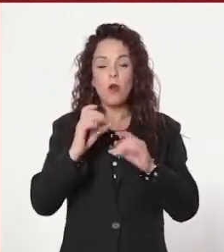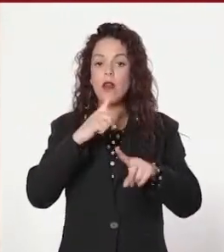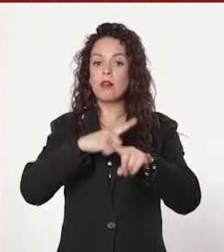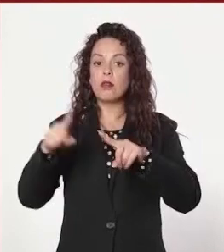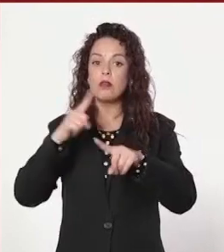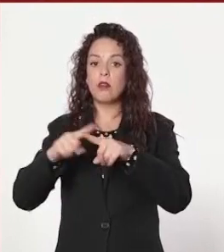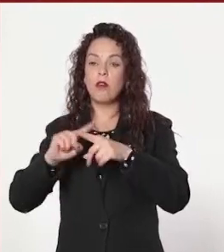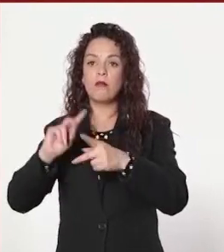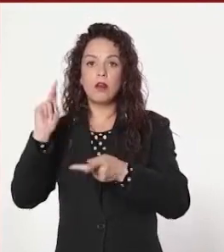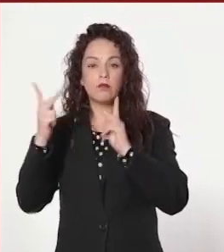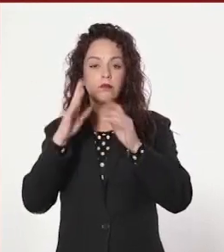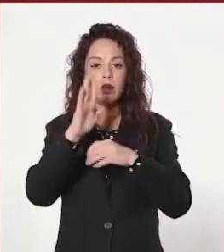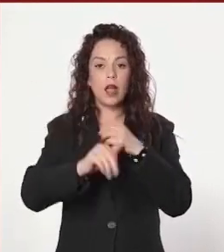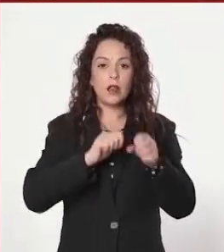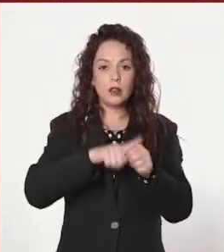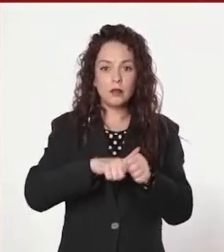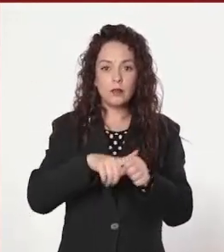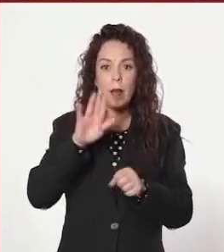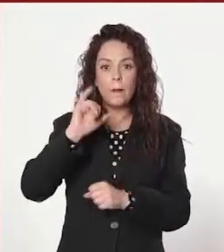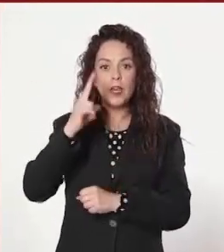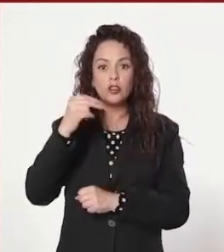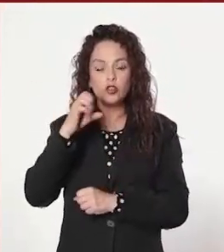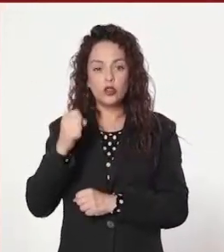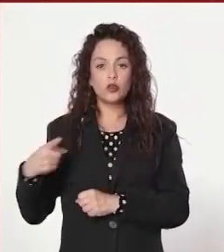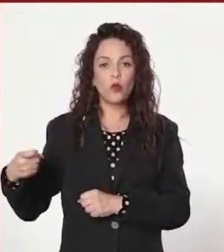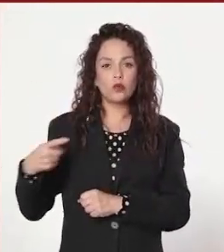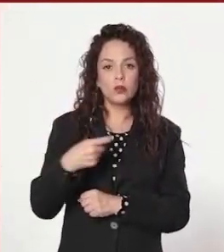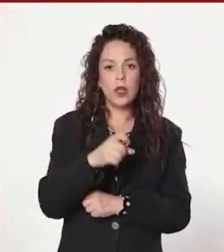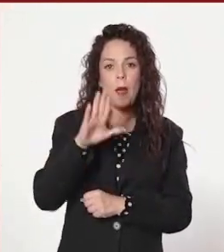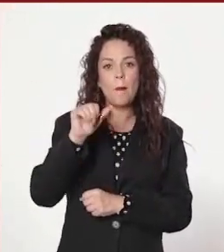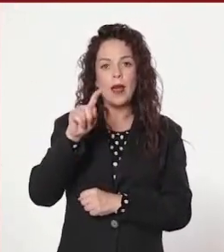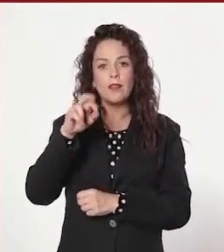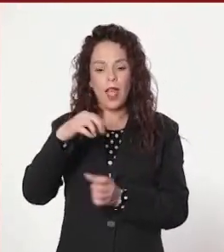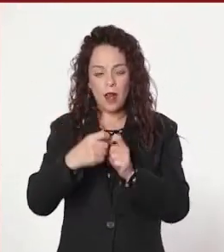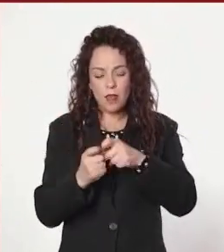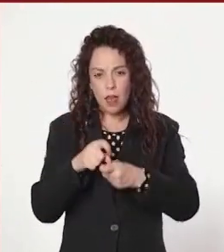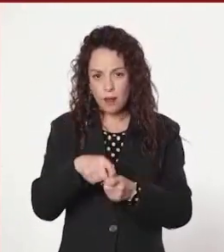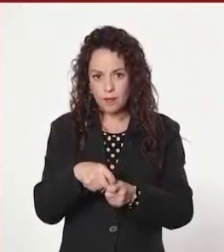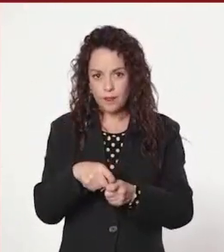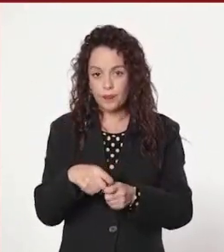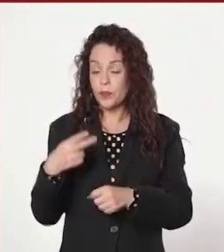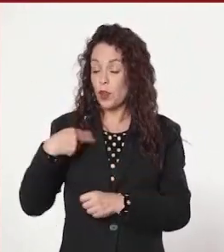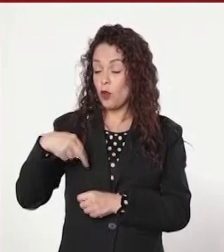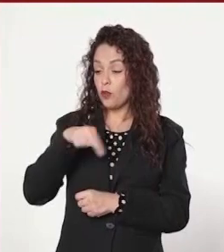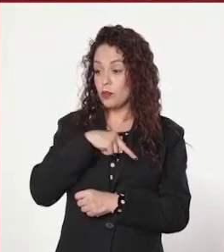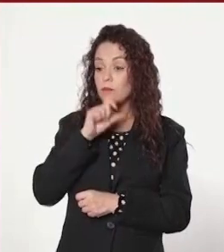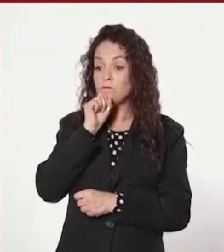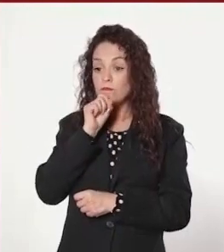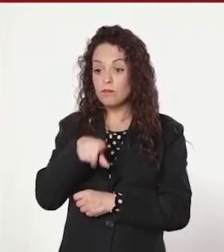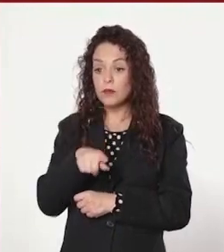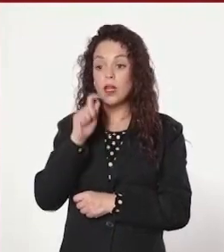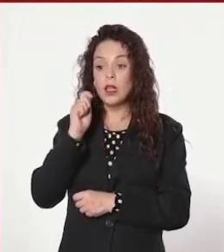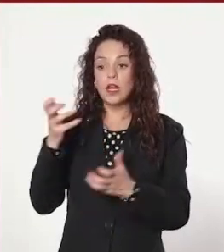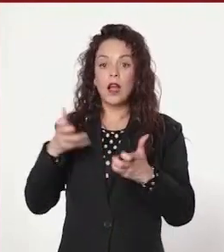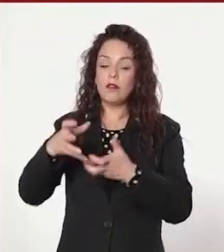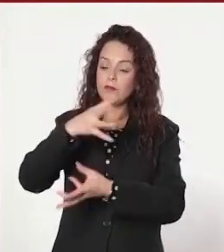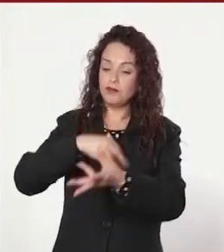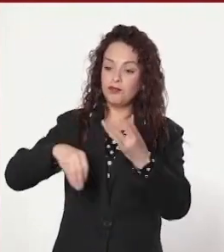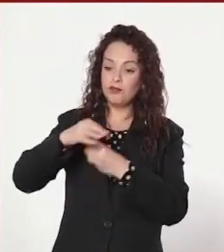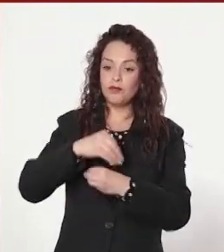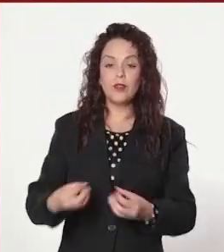entre gusanos, bacterias, bichos. Nosotros mismos como residuos nos reciclamos creando nueva